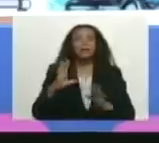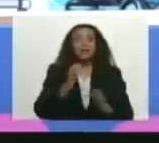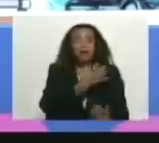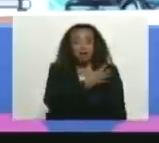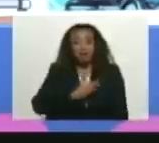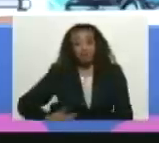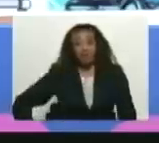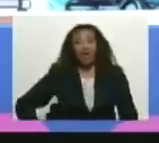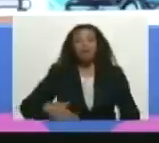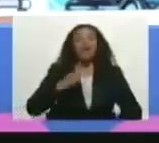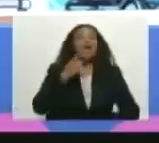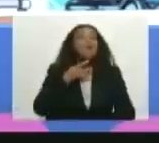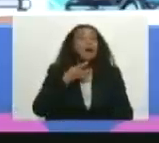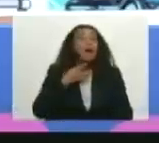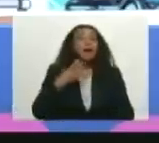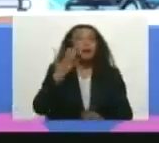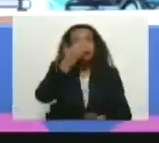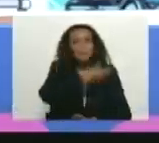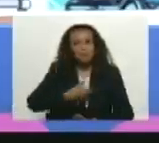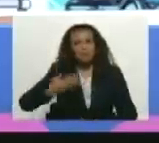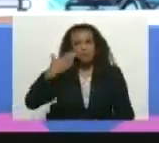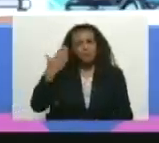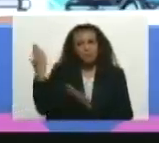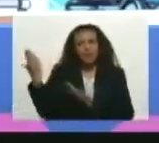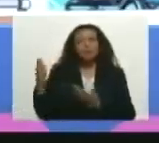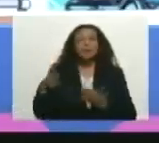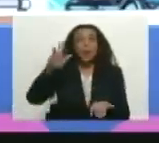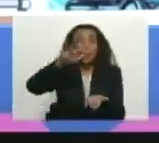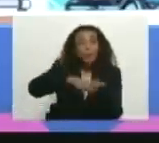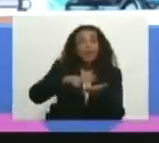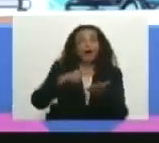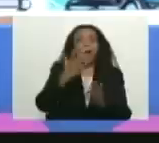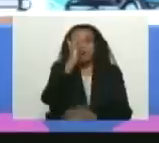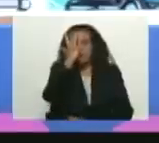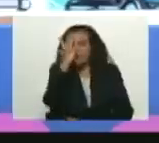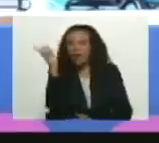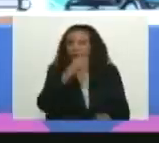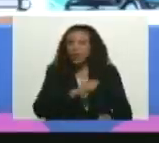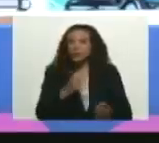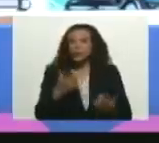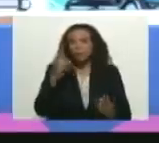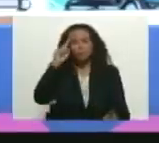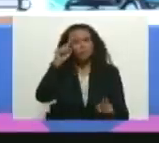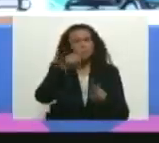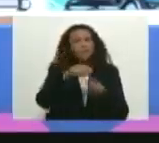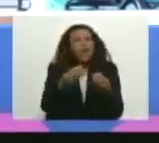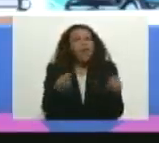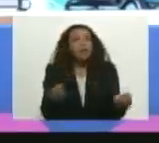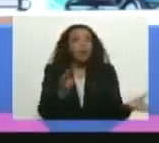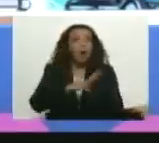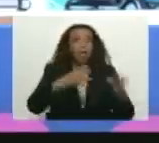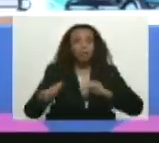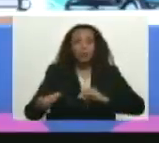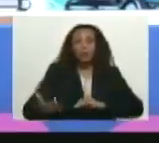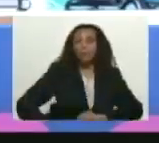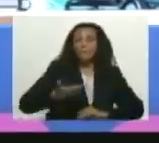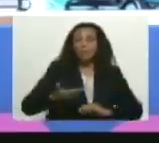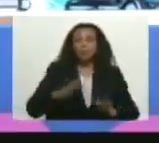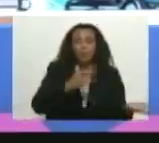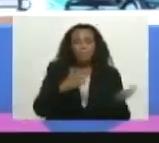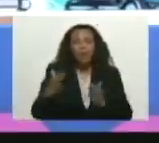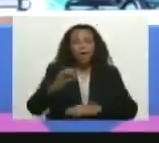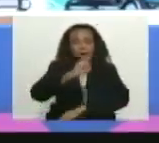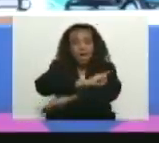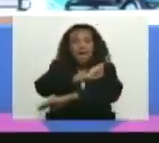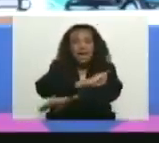Cristiana Evangélica. Presidente, de hecho usted aprobaba recursos en el mes de febrero en este sentido, justamente para darle mayor impulso a este plan Mi Iglesia